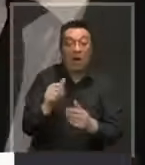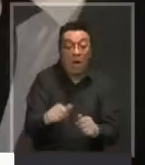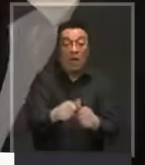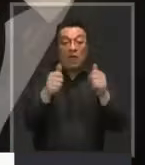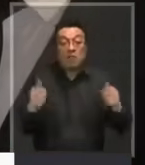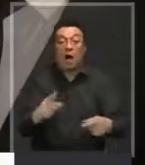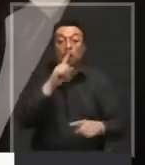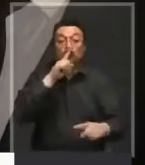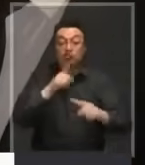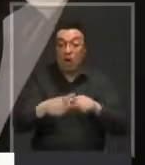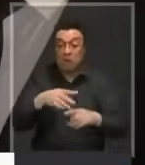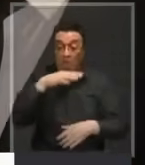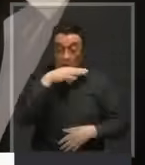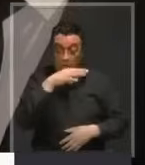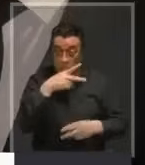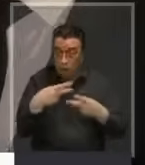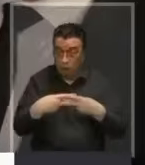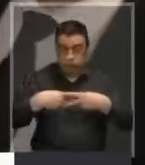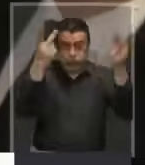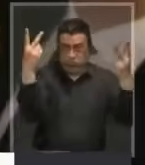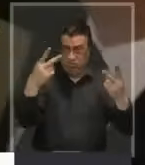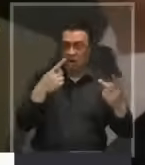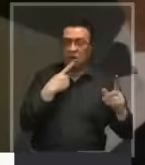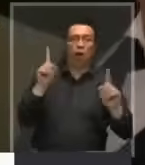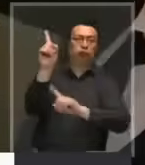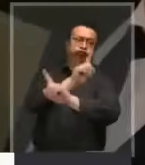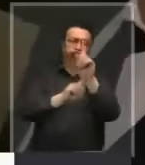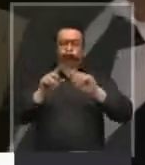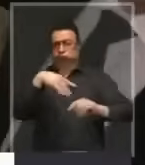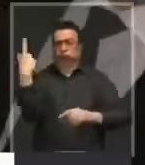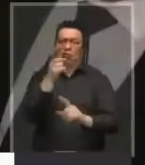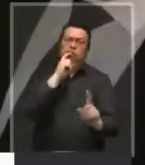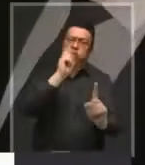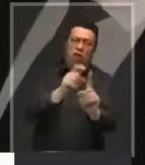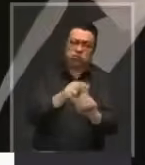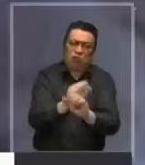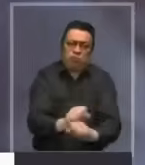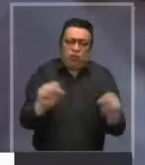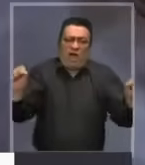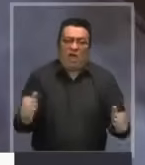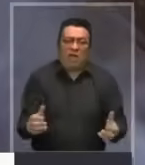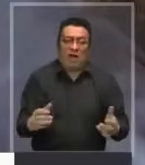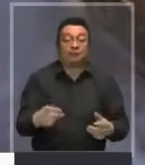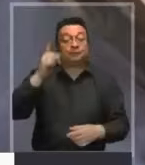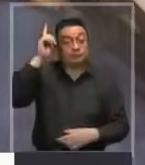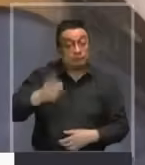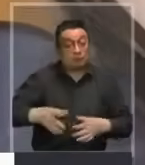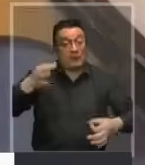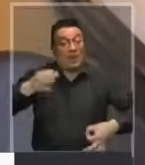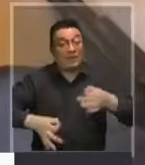los nombres, han sido cuestionadas transversalmente. Es verdad que tras la orden del tribunal